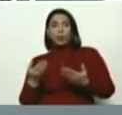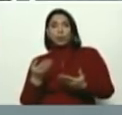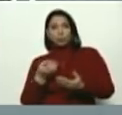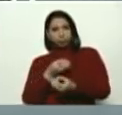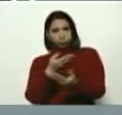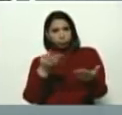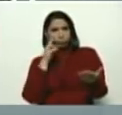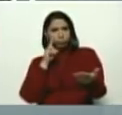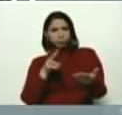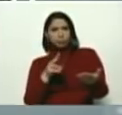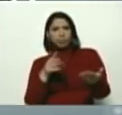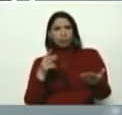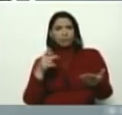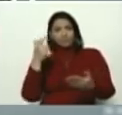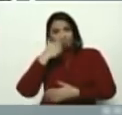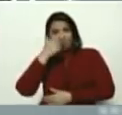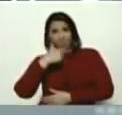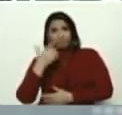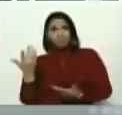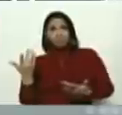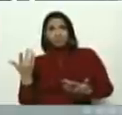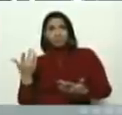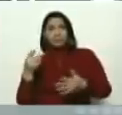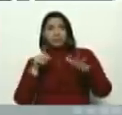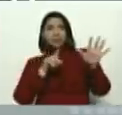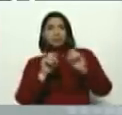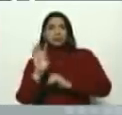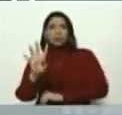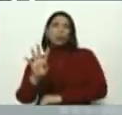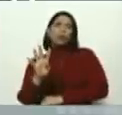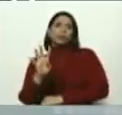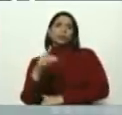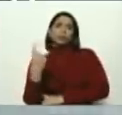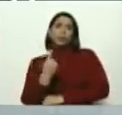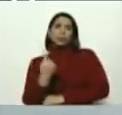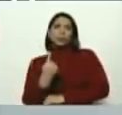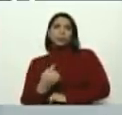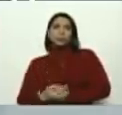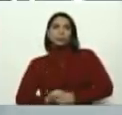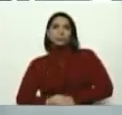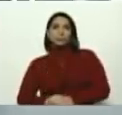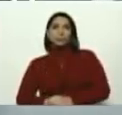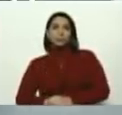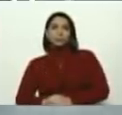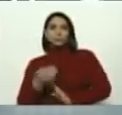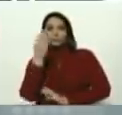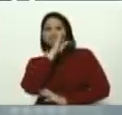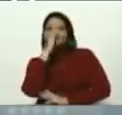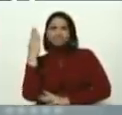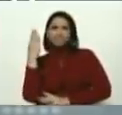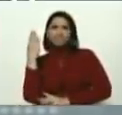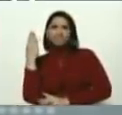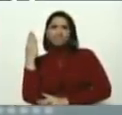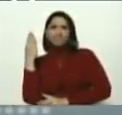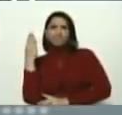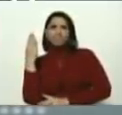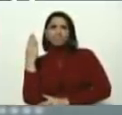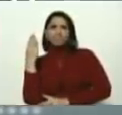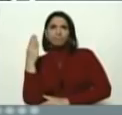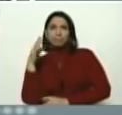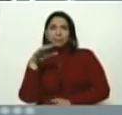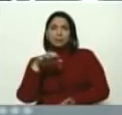casos realmente de Venezuela, son 604 casos nada más. En medio de, bueno, una